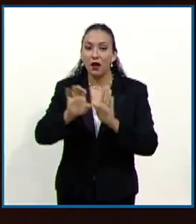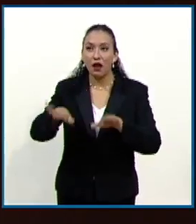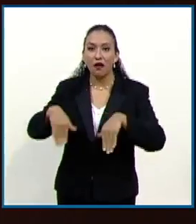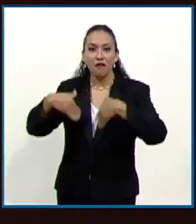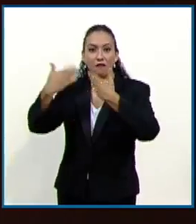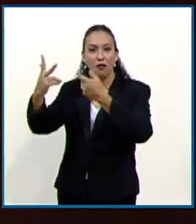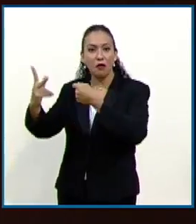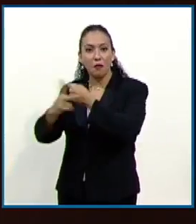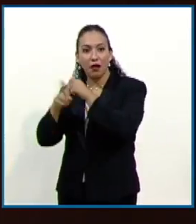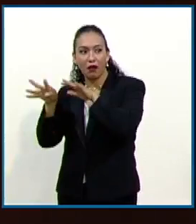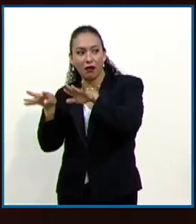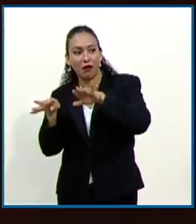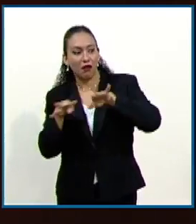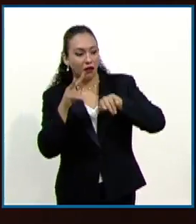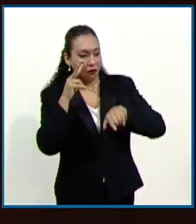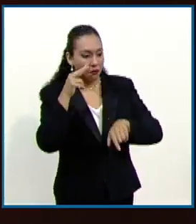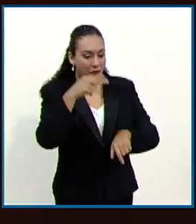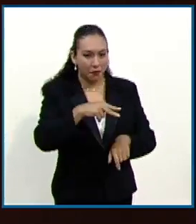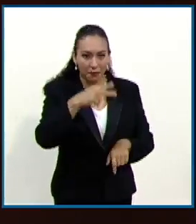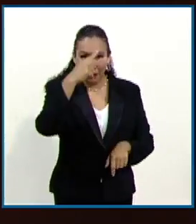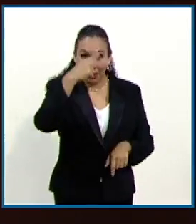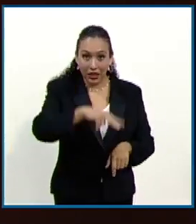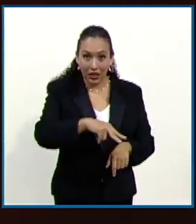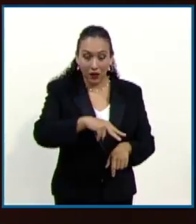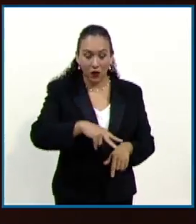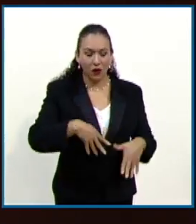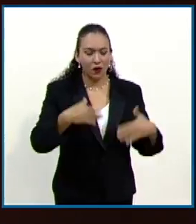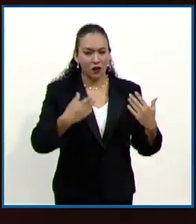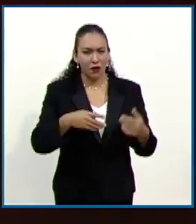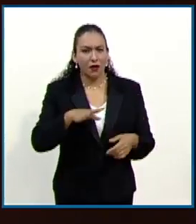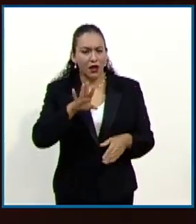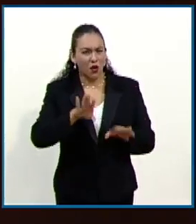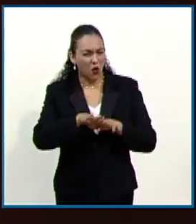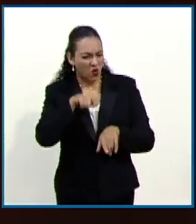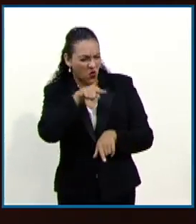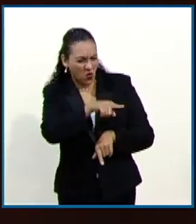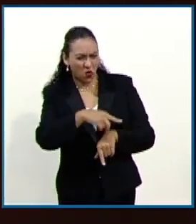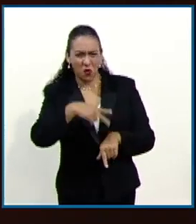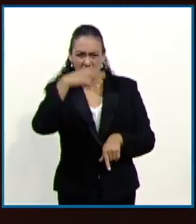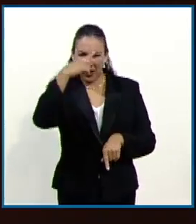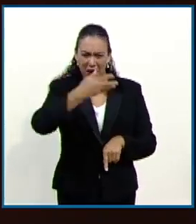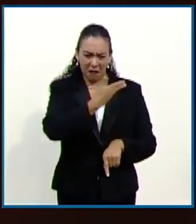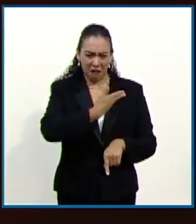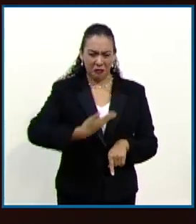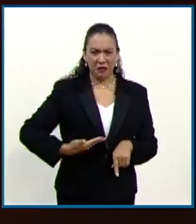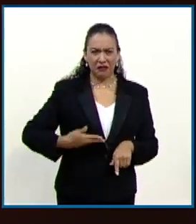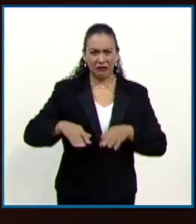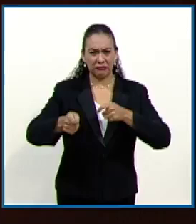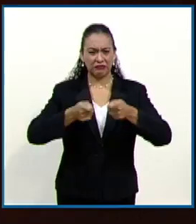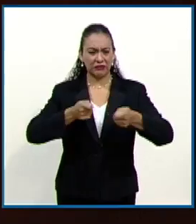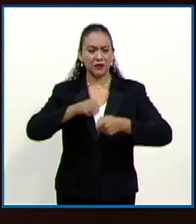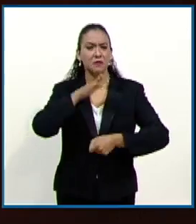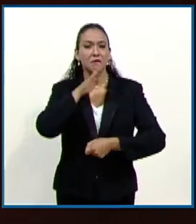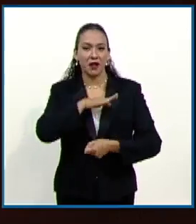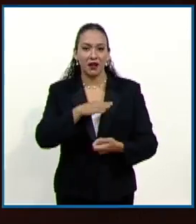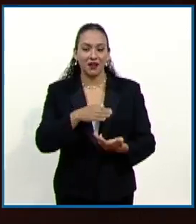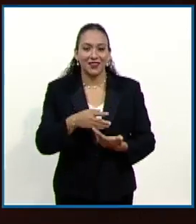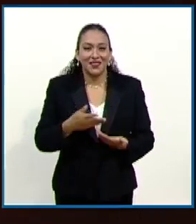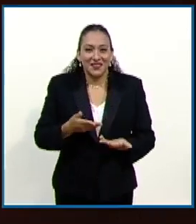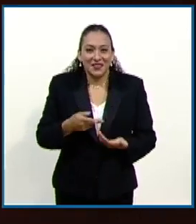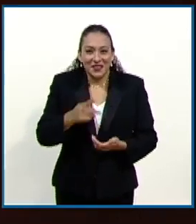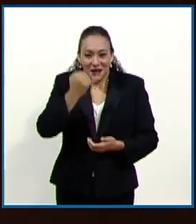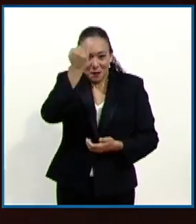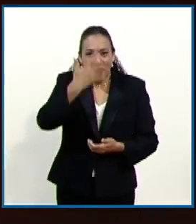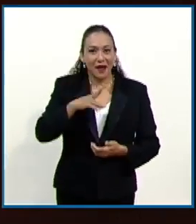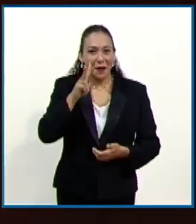negativa del Poder Judicial no hace más que hablar de aquel quien promueve ese comentario. O sea, aquel que promueve ese comentario